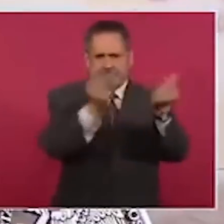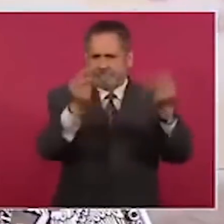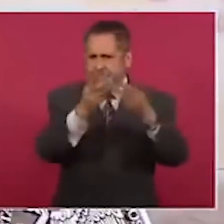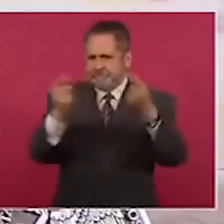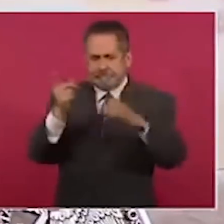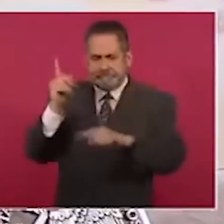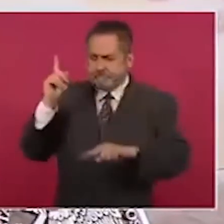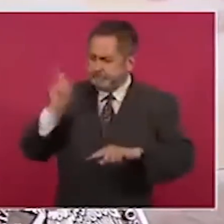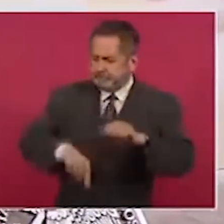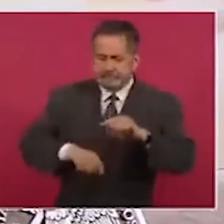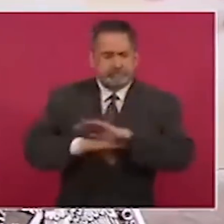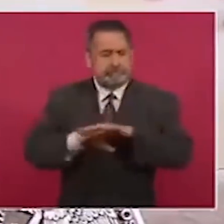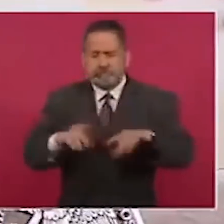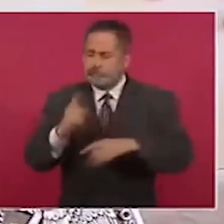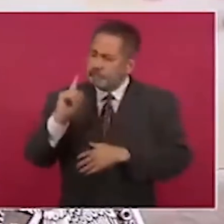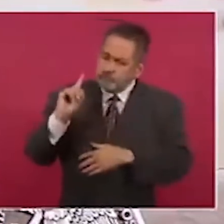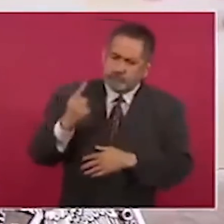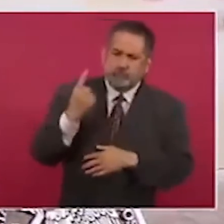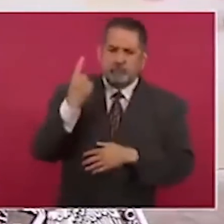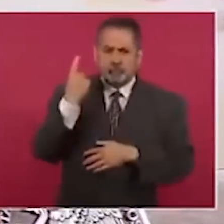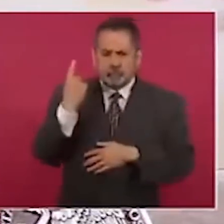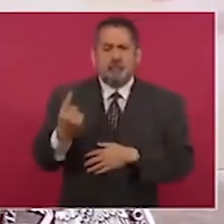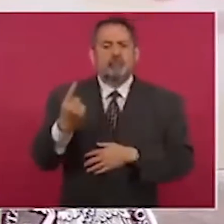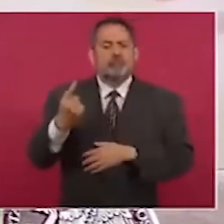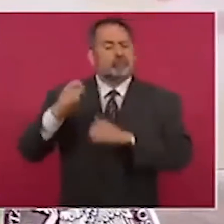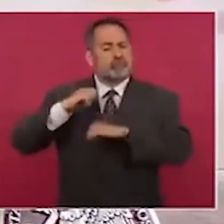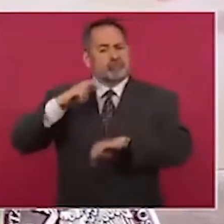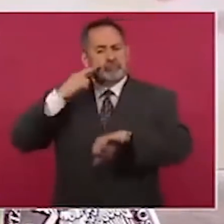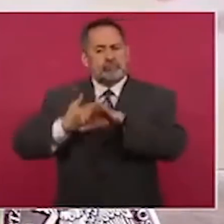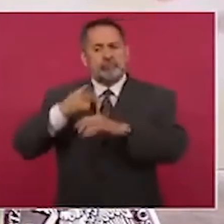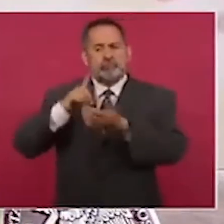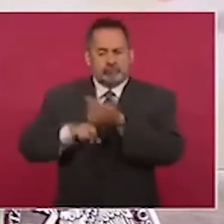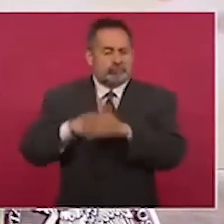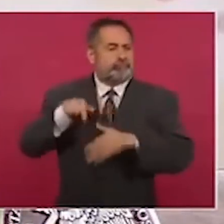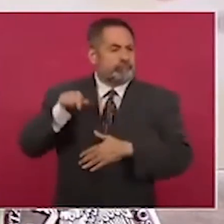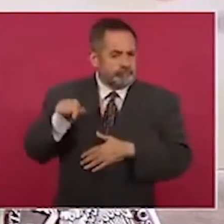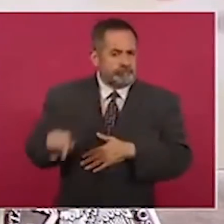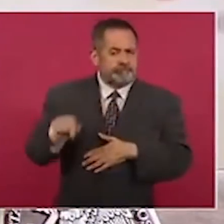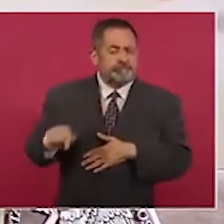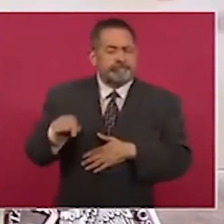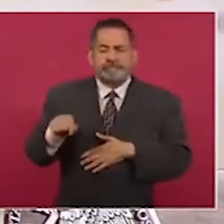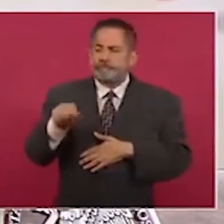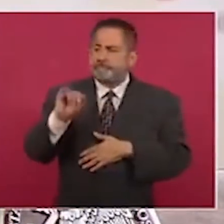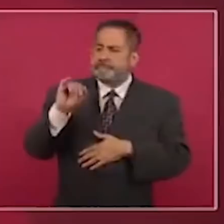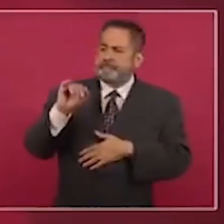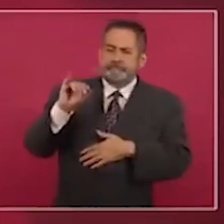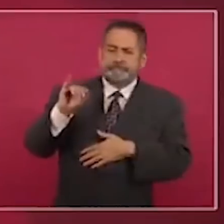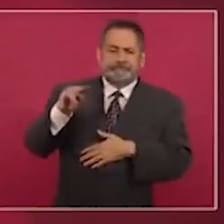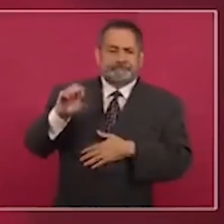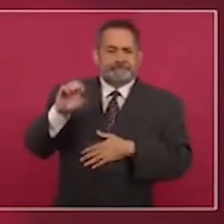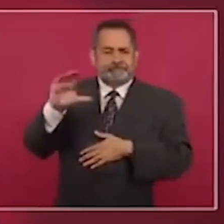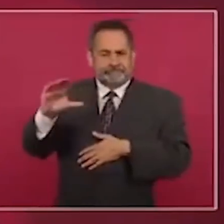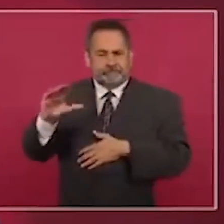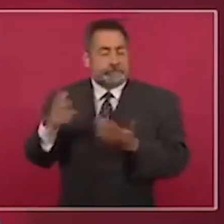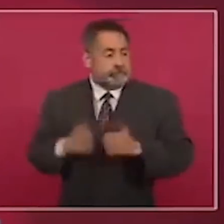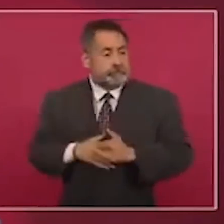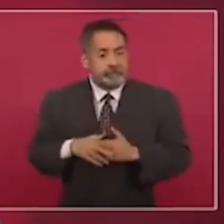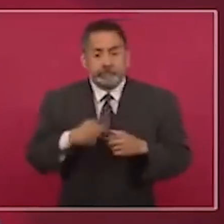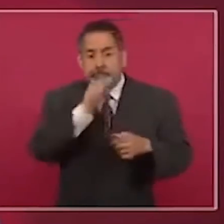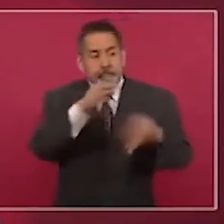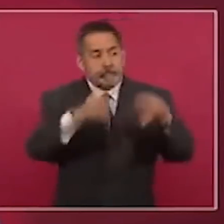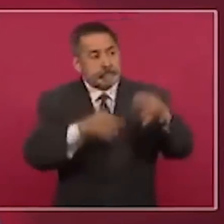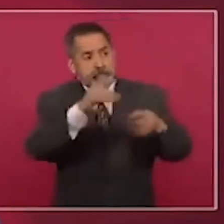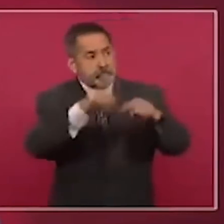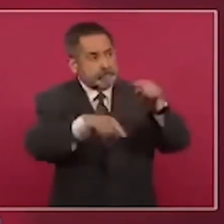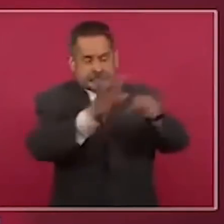electorales, lo mismo de los tribunales electorales locales. Estos temas son temas que se han venido exigiendo por